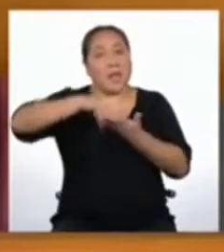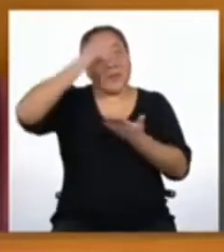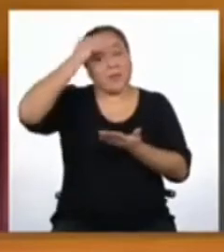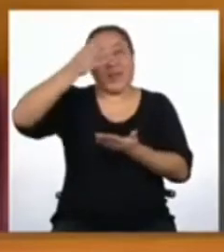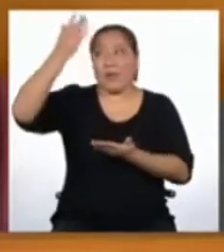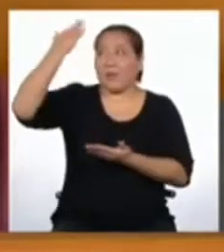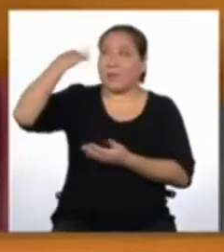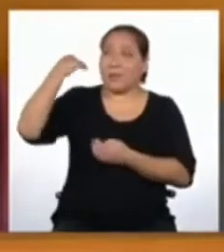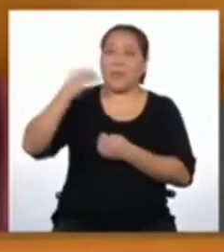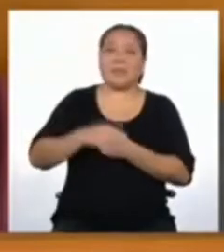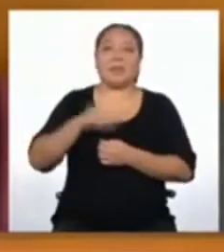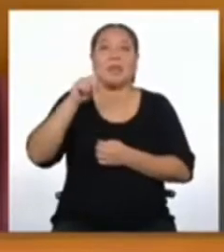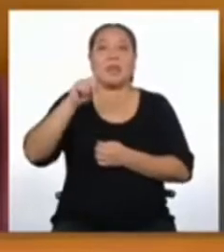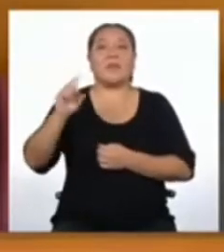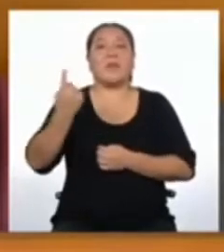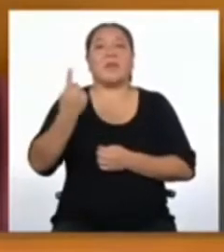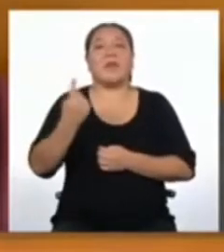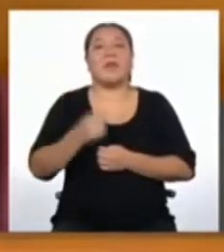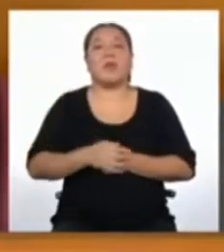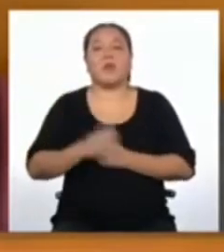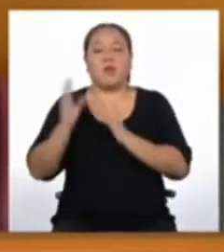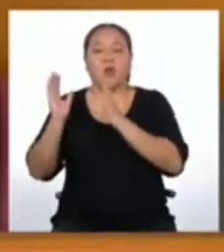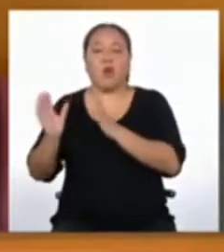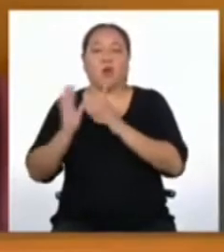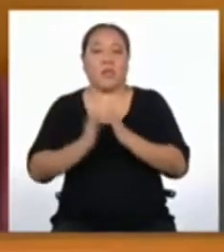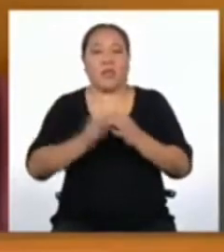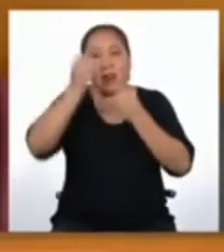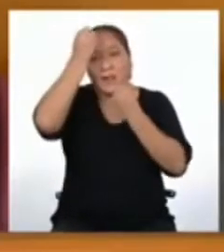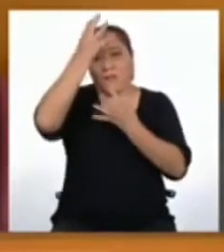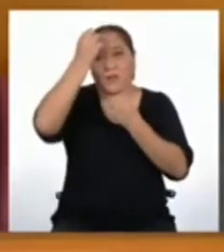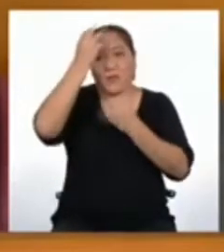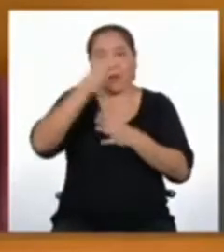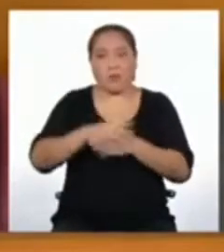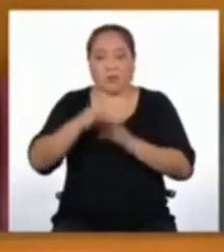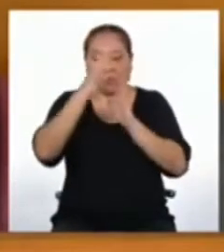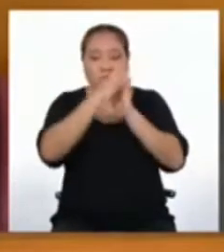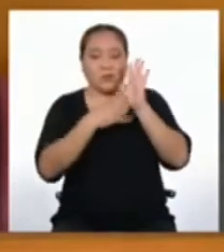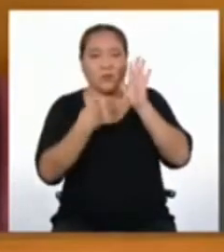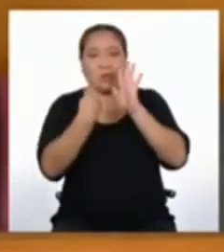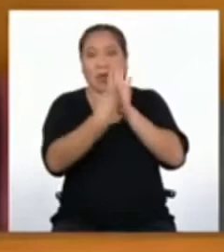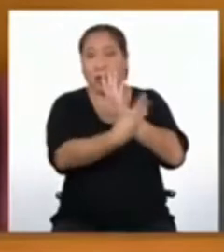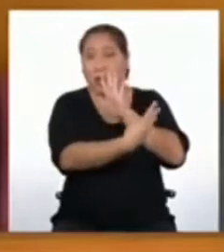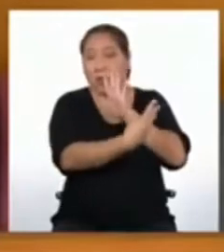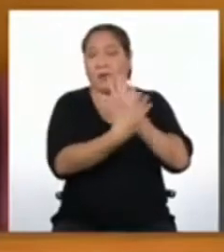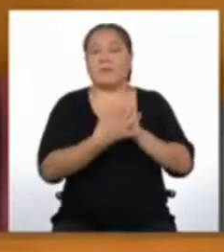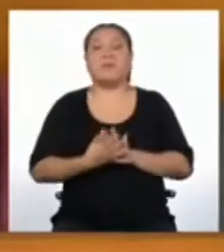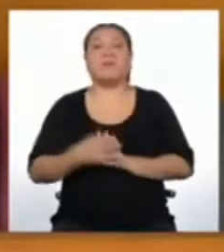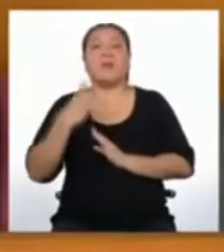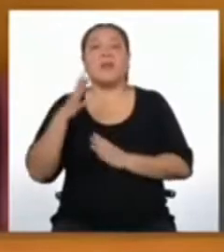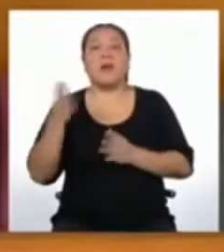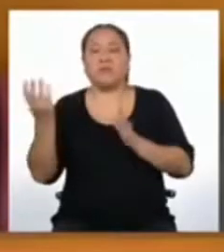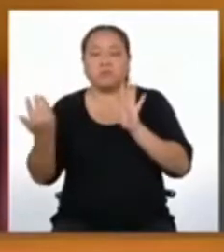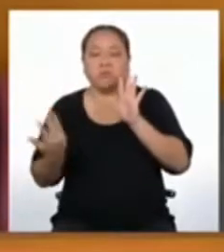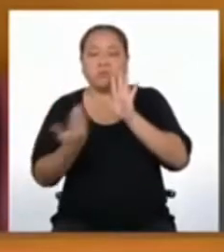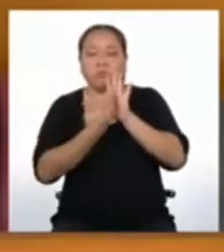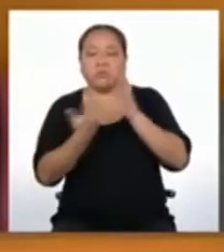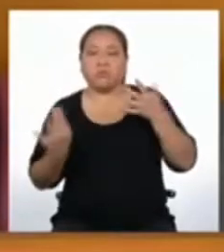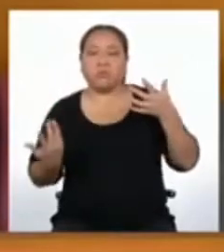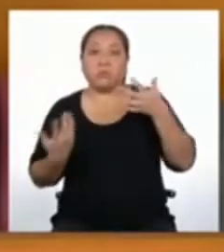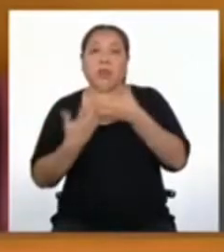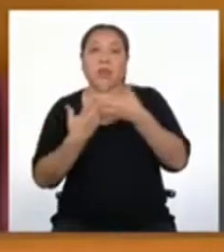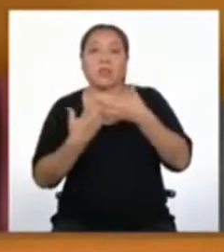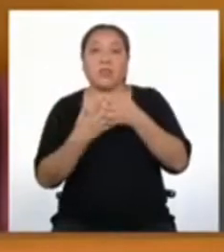sesiones anteriores, el primer paso es organizar la información en un diagrama tabular para relacionar los